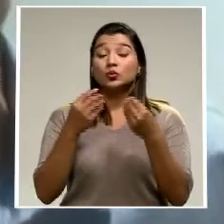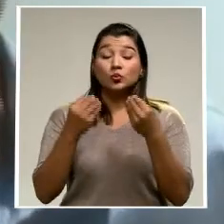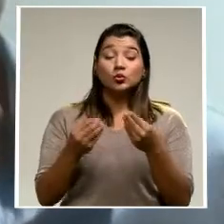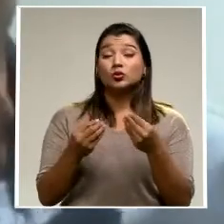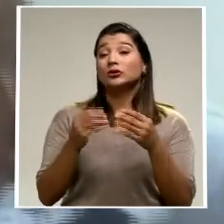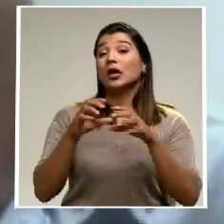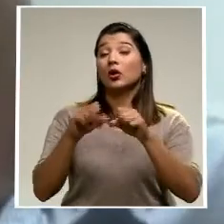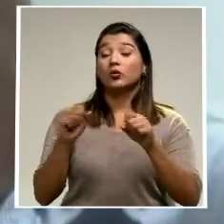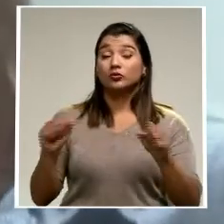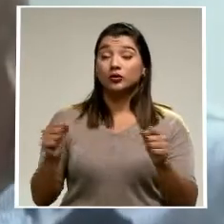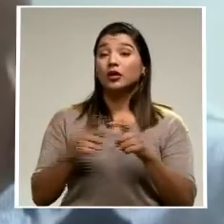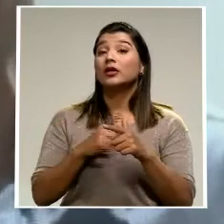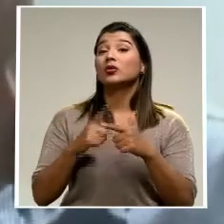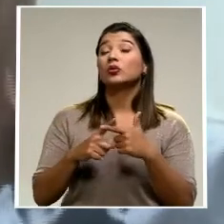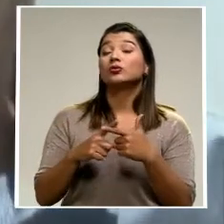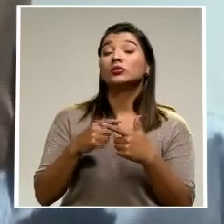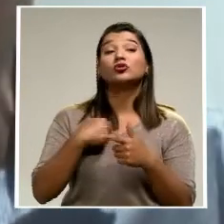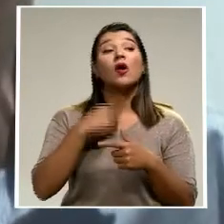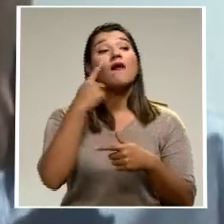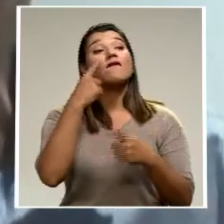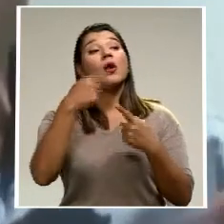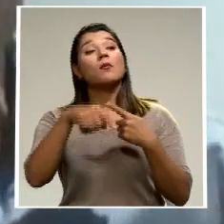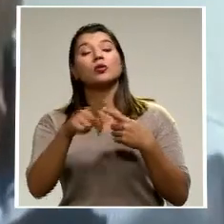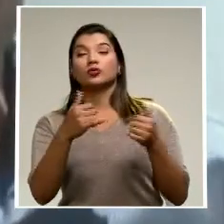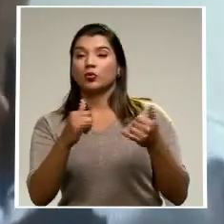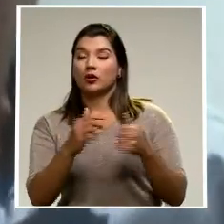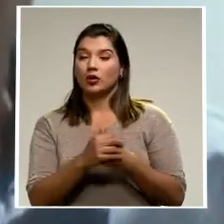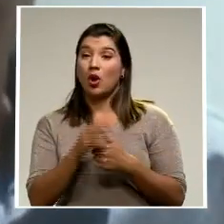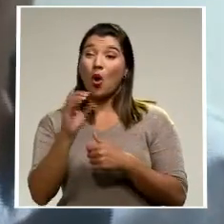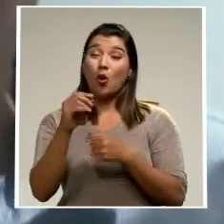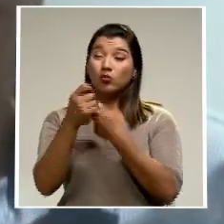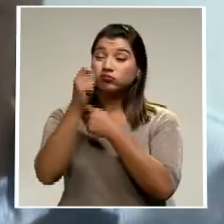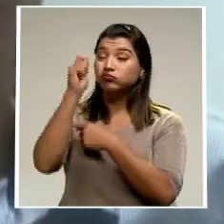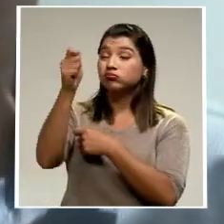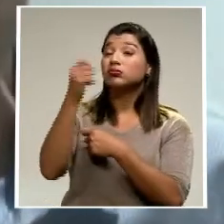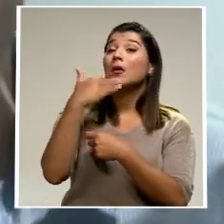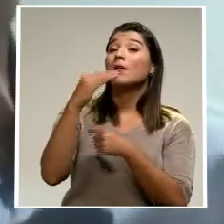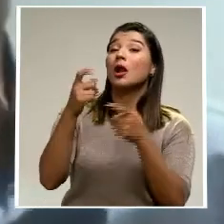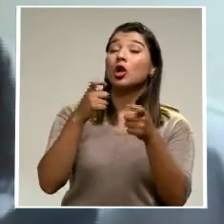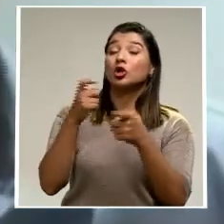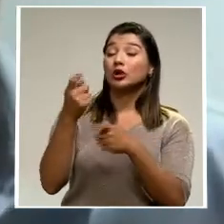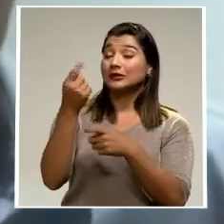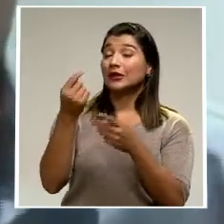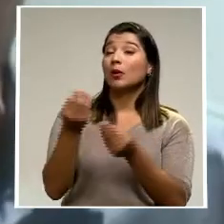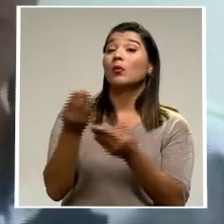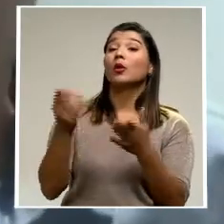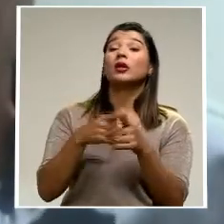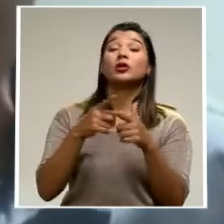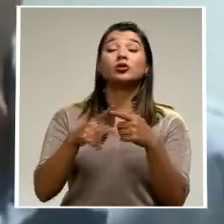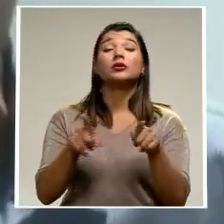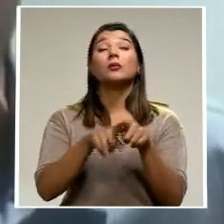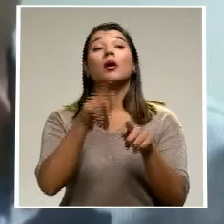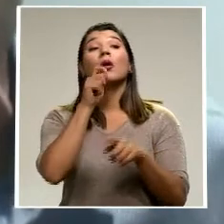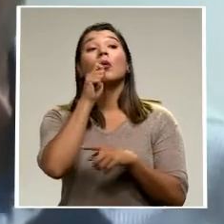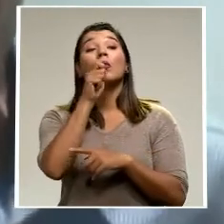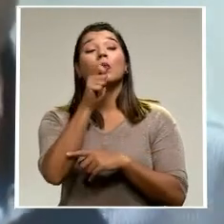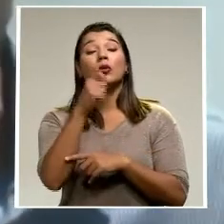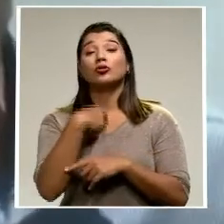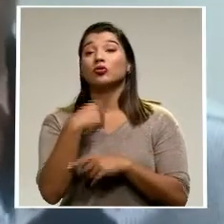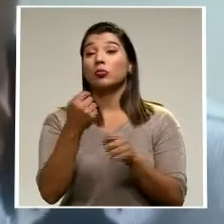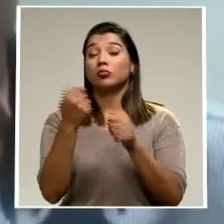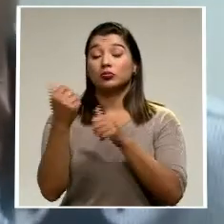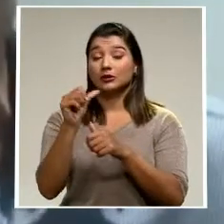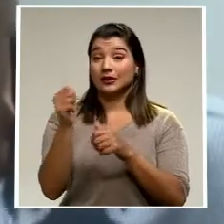de corrupción, entonces quedaba el otro partido, o se denunciaban, ¿verdad?, malos manejos de fondos públicos y por lo tanto también malos manejos en términos de